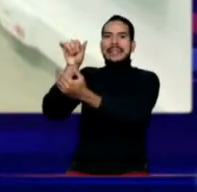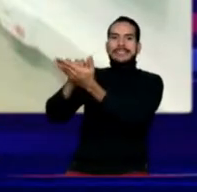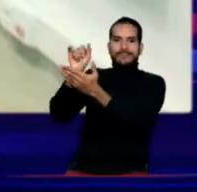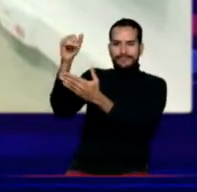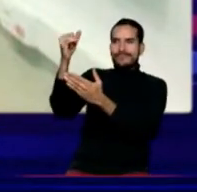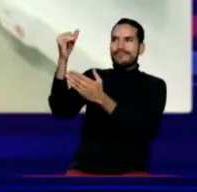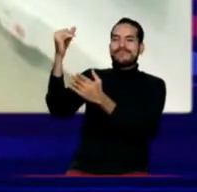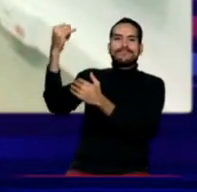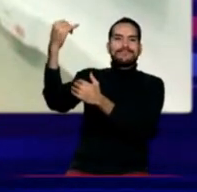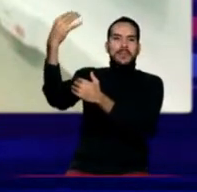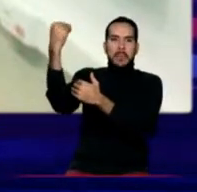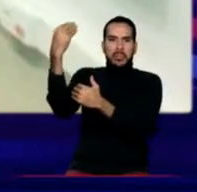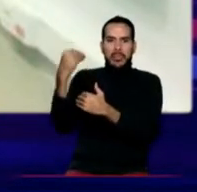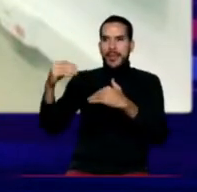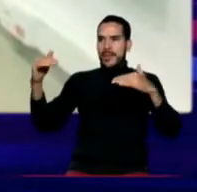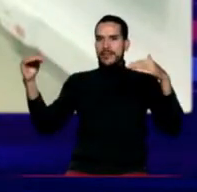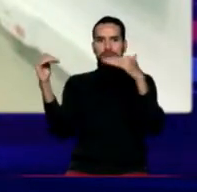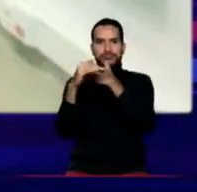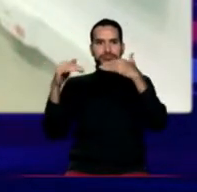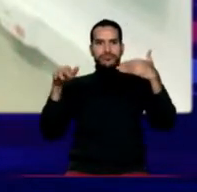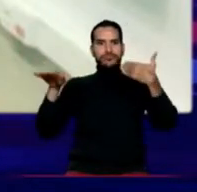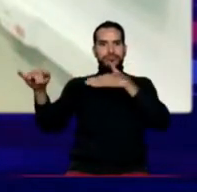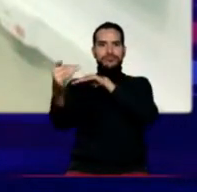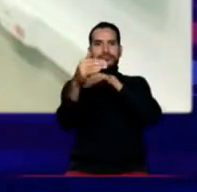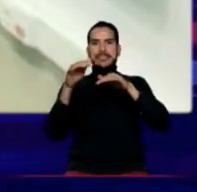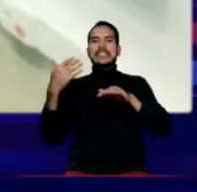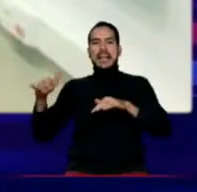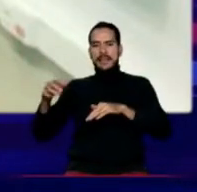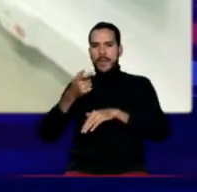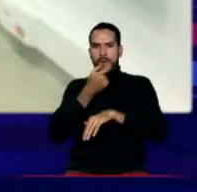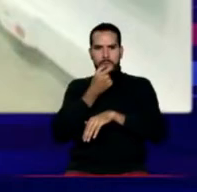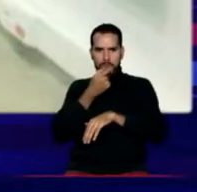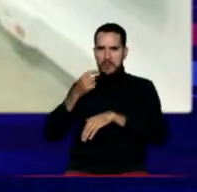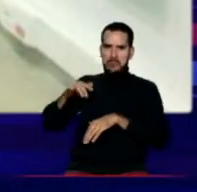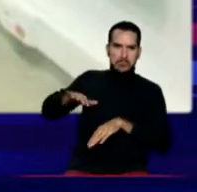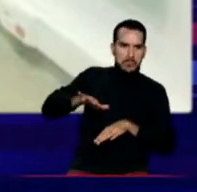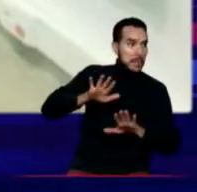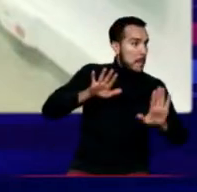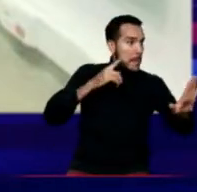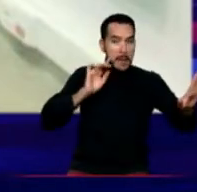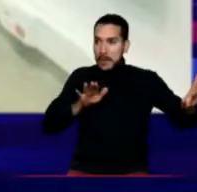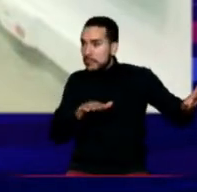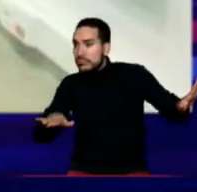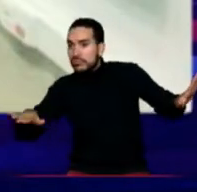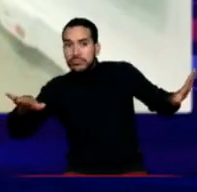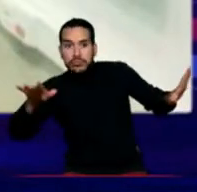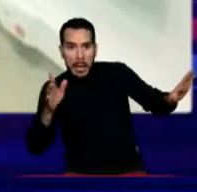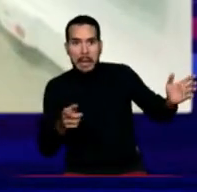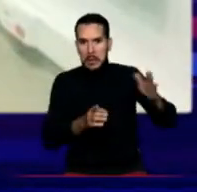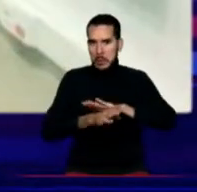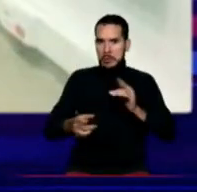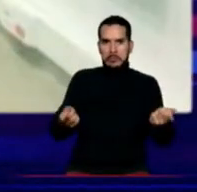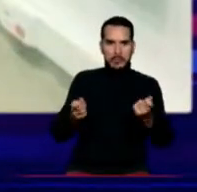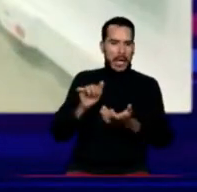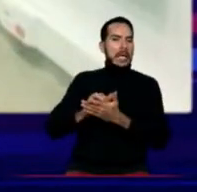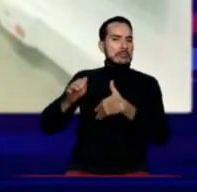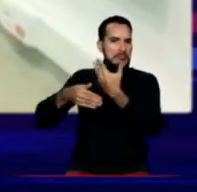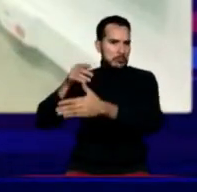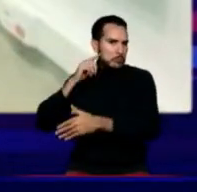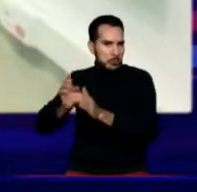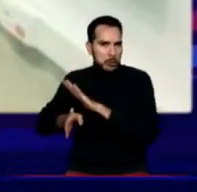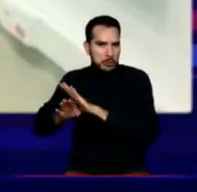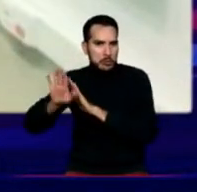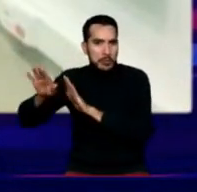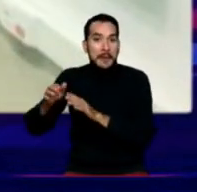está trabajando tanto técnicamente como por parte de las autoridades para garantizar la seguridad vial. En la zona sur